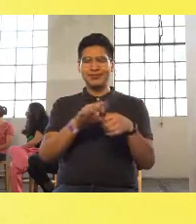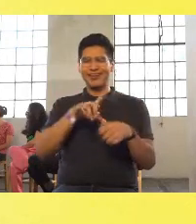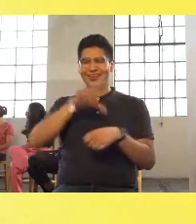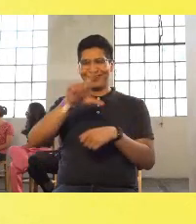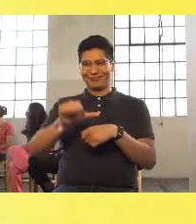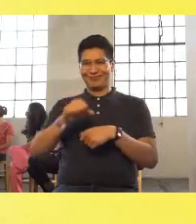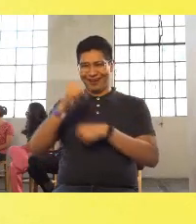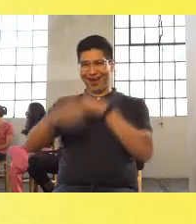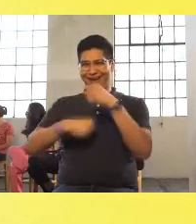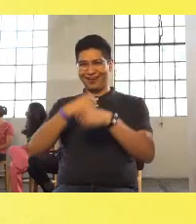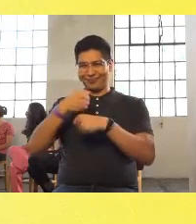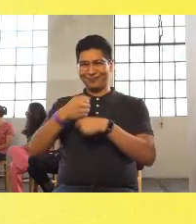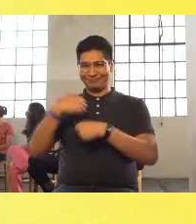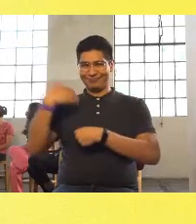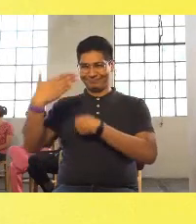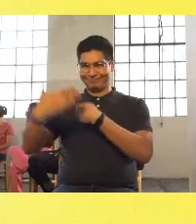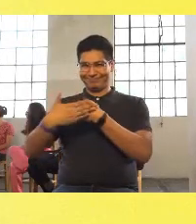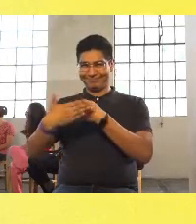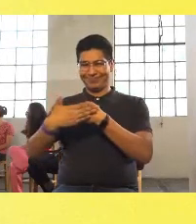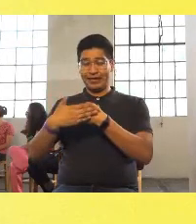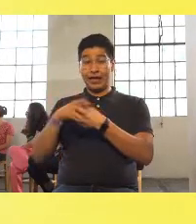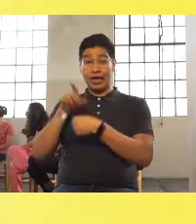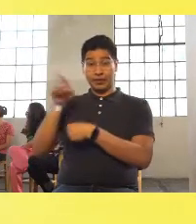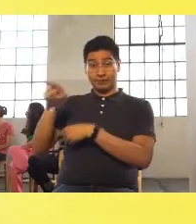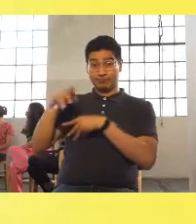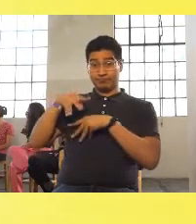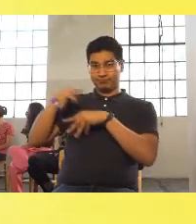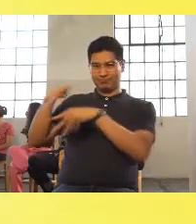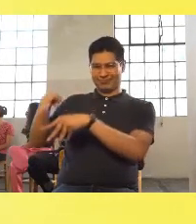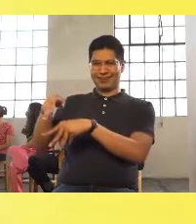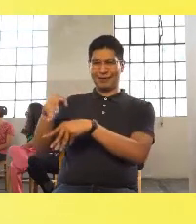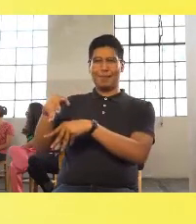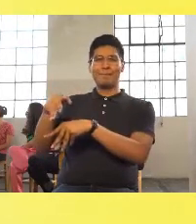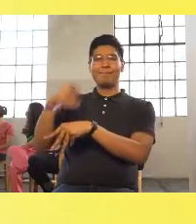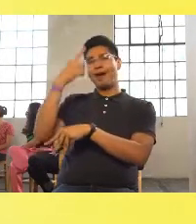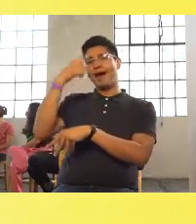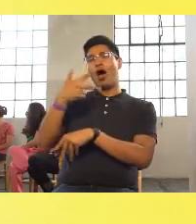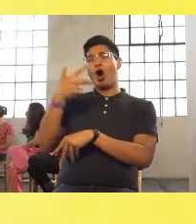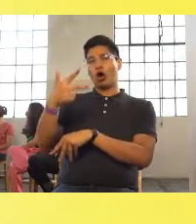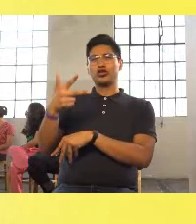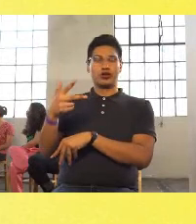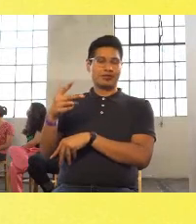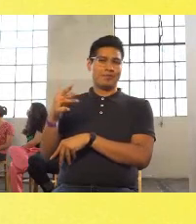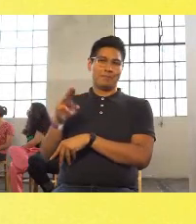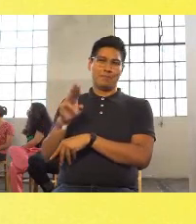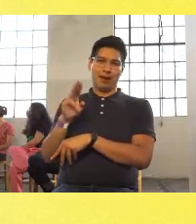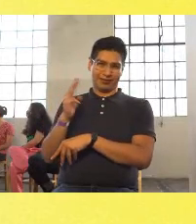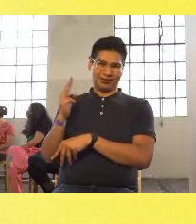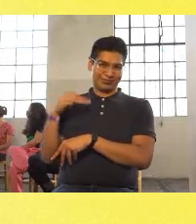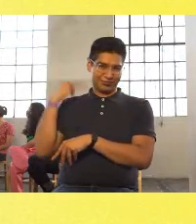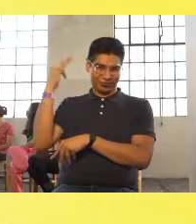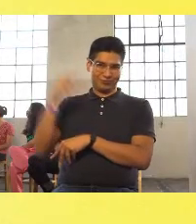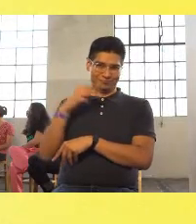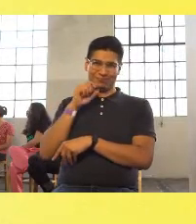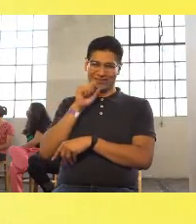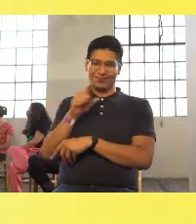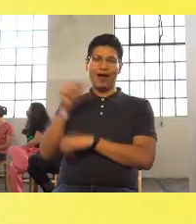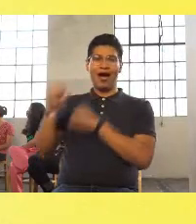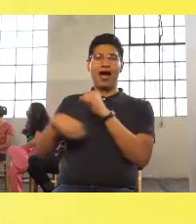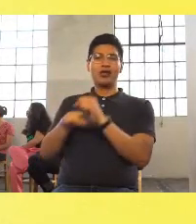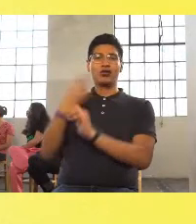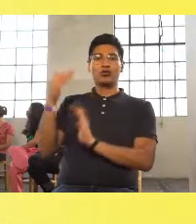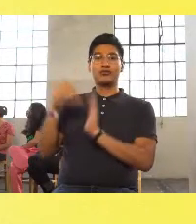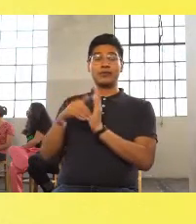la marcha del 8M, el contingente ecofeminista éramos de los más nutridos en la marcha del 2019.